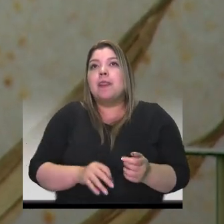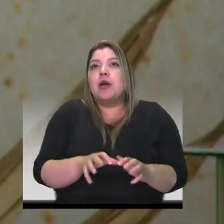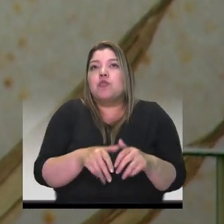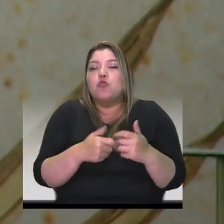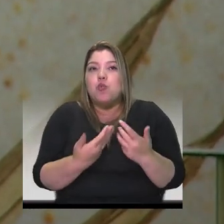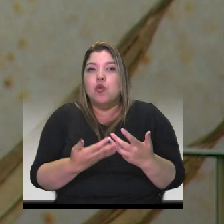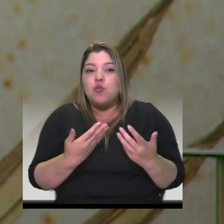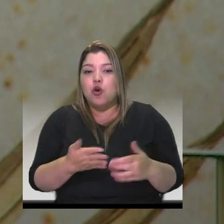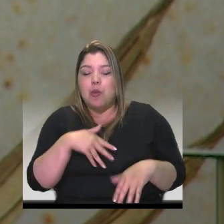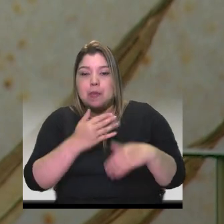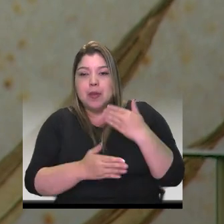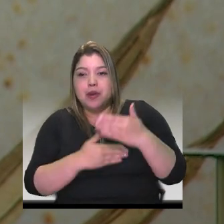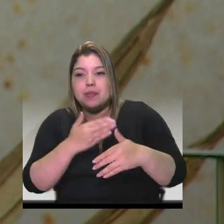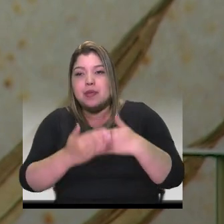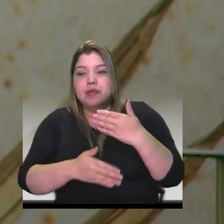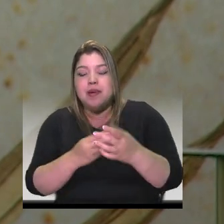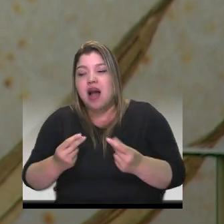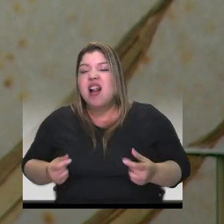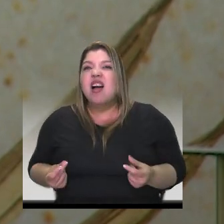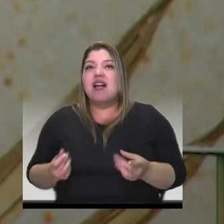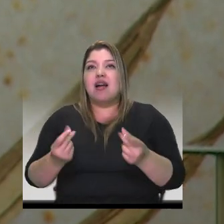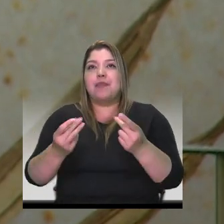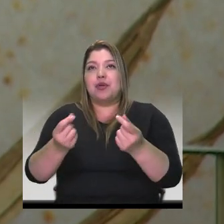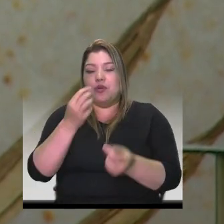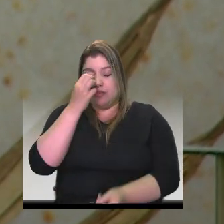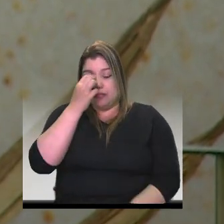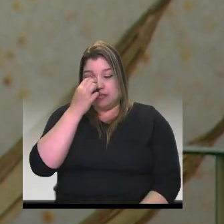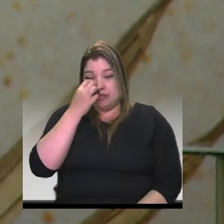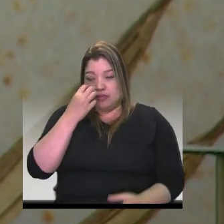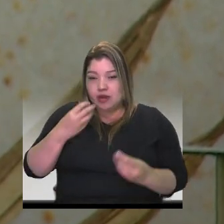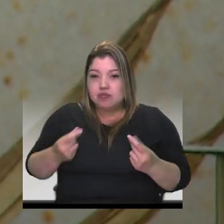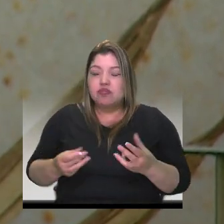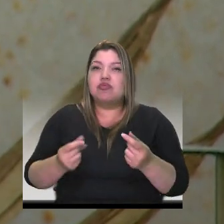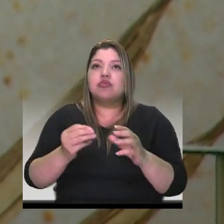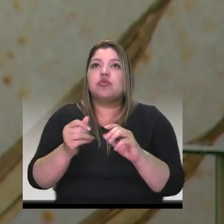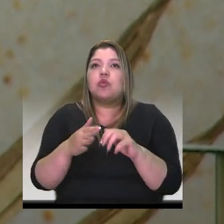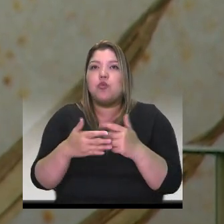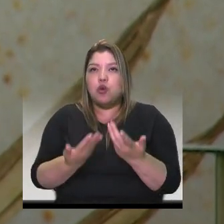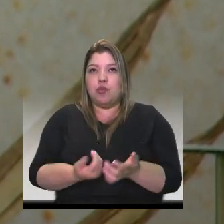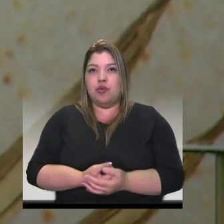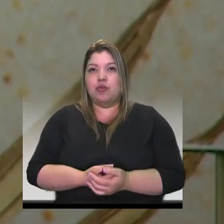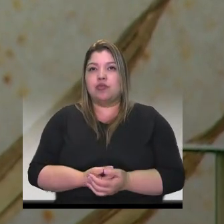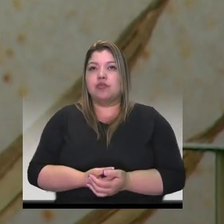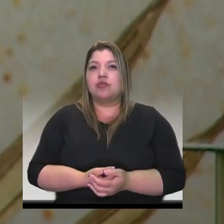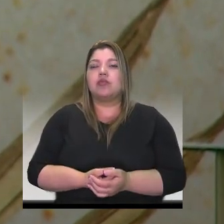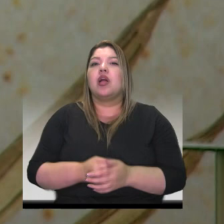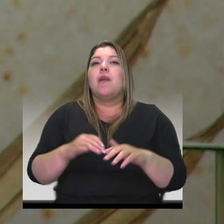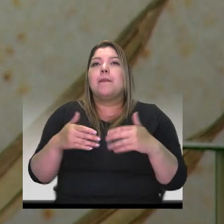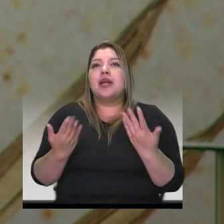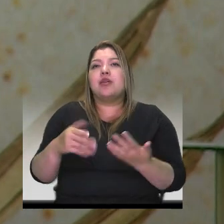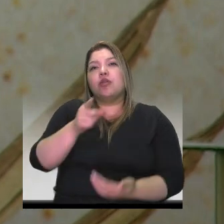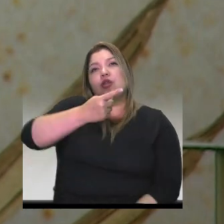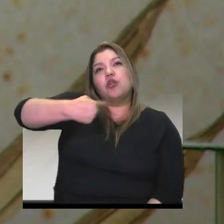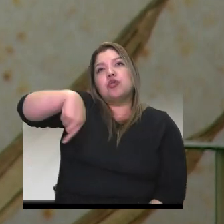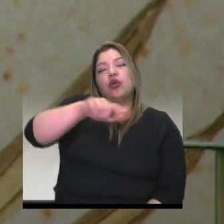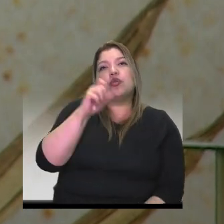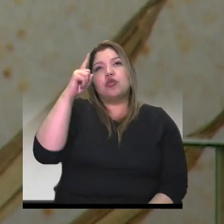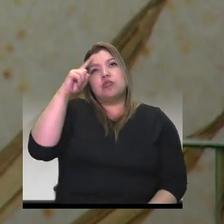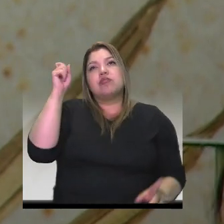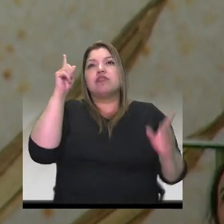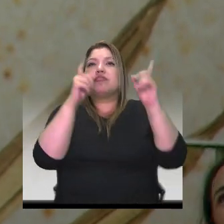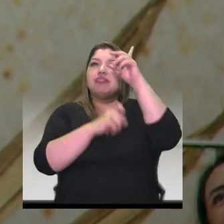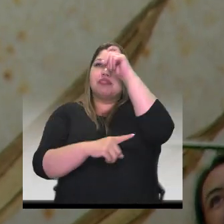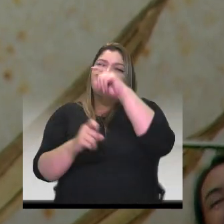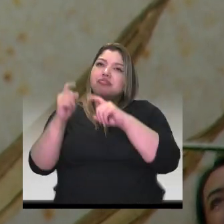cómo actúo rápido, cómo ejecuto rápido, pero estamos dejando de pensar qué le vamos a